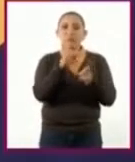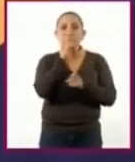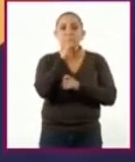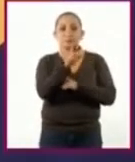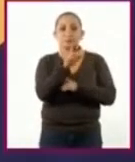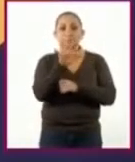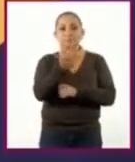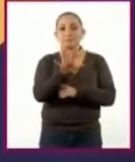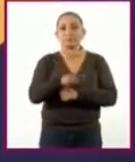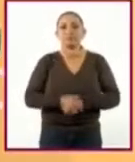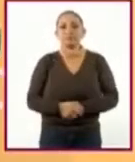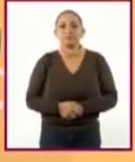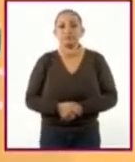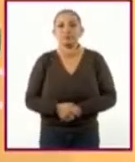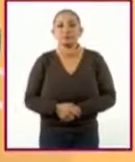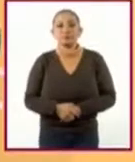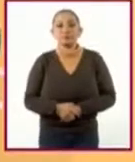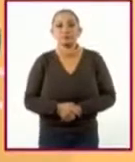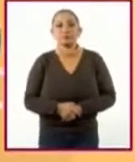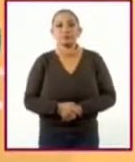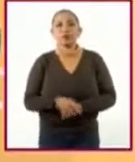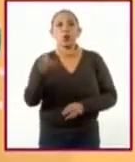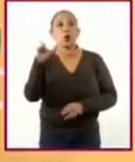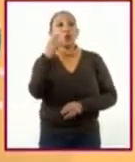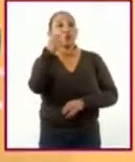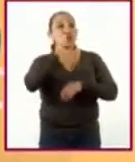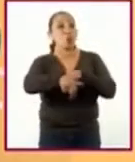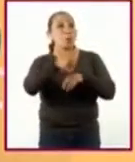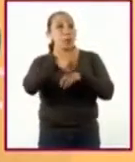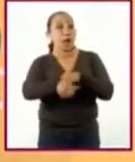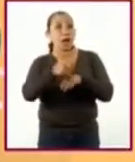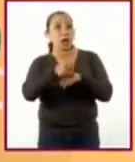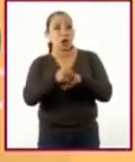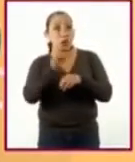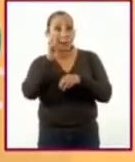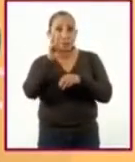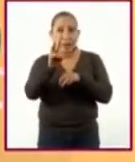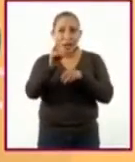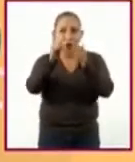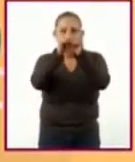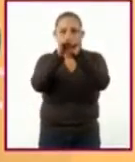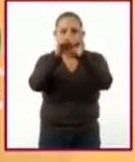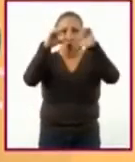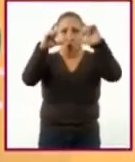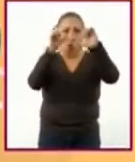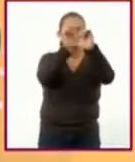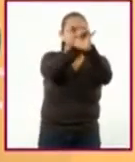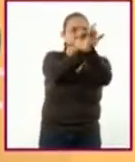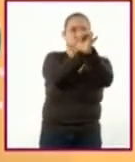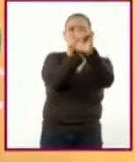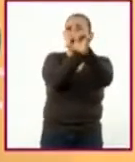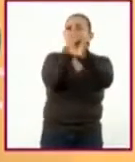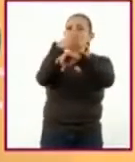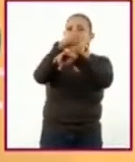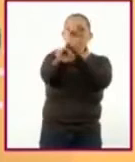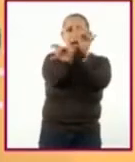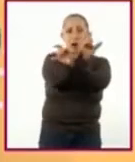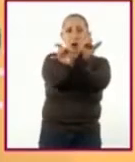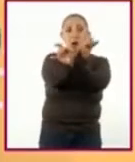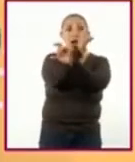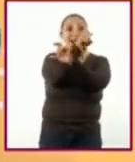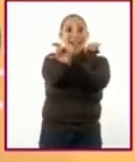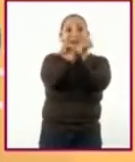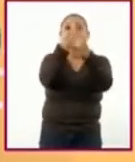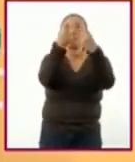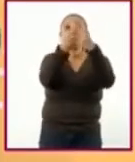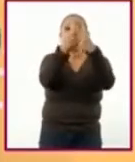paréntesis, 5. Cuando un número precede a un signo de agrupación, significa que ese número